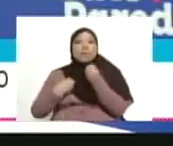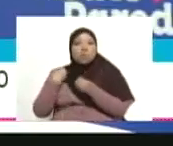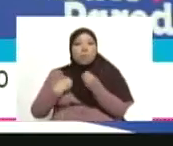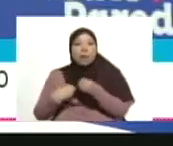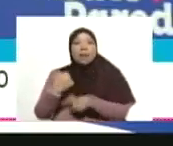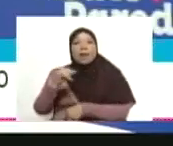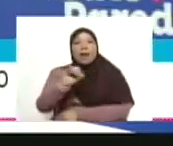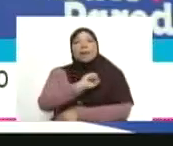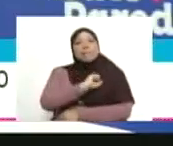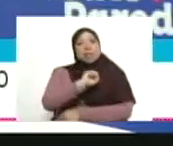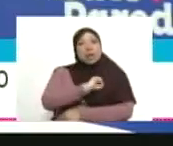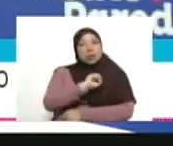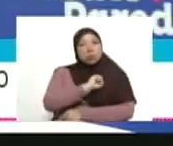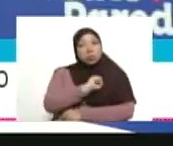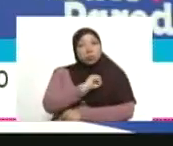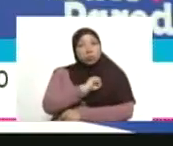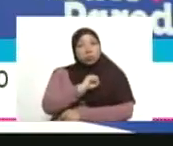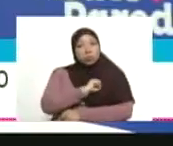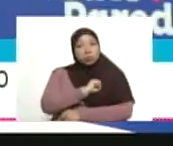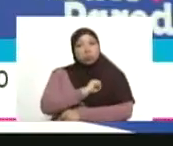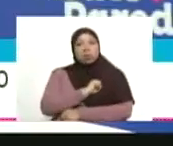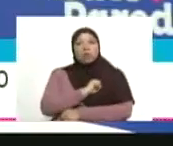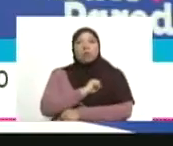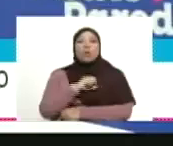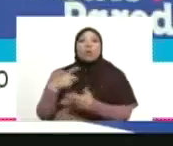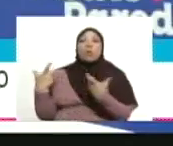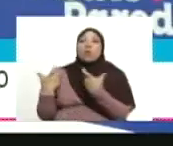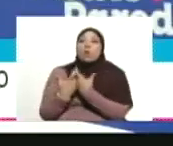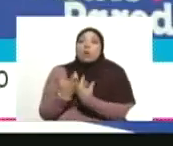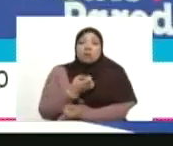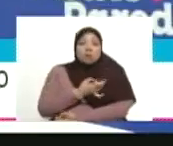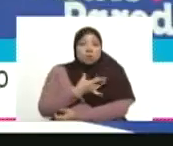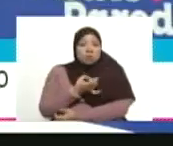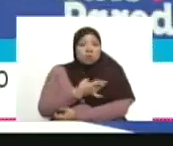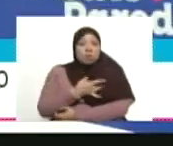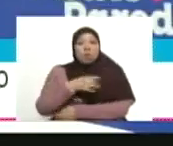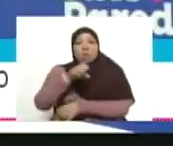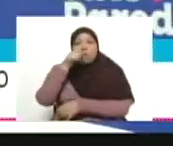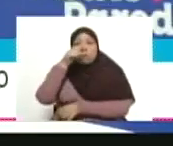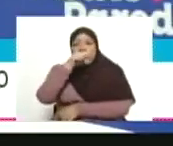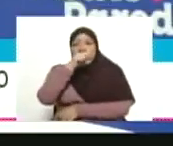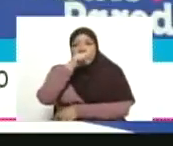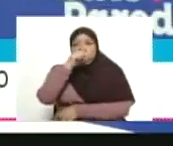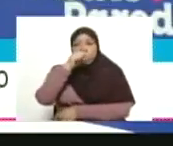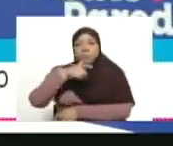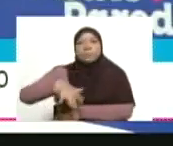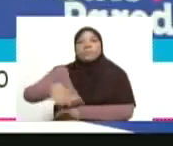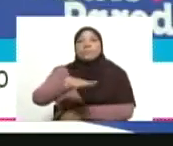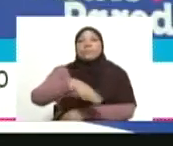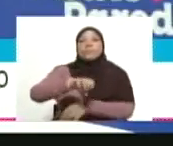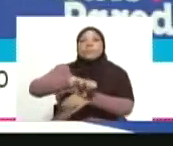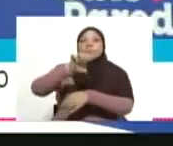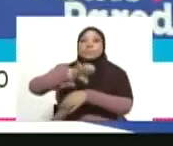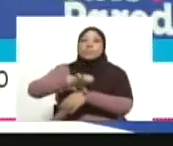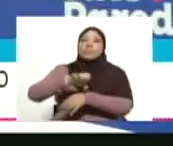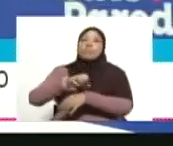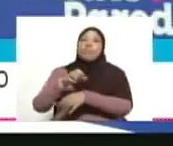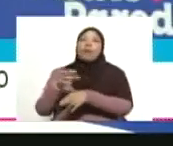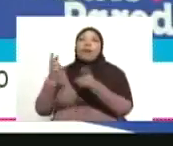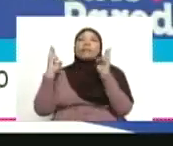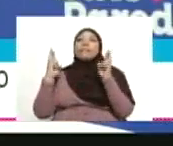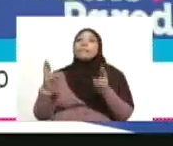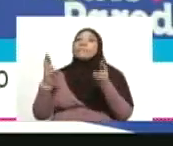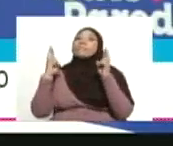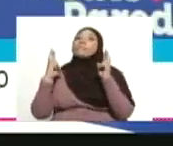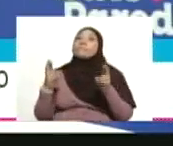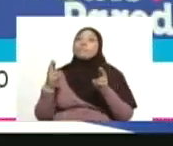tragedia, de sangre y de dolor para el pueblo de Ecuador. Al pueblo de Ecuador le decíamos que ojalá más